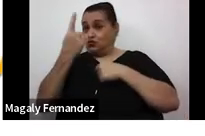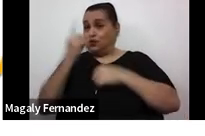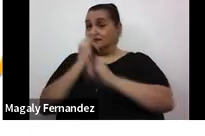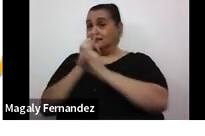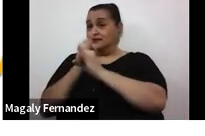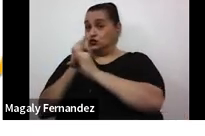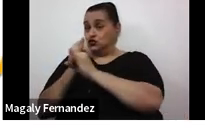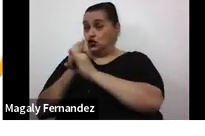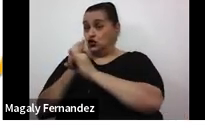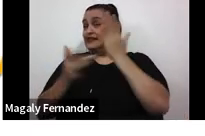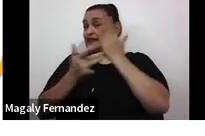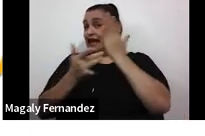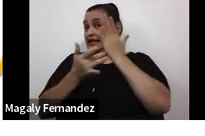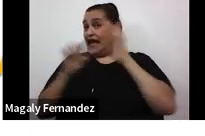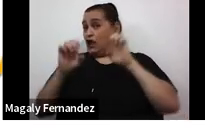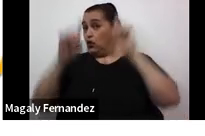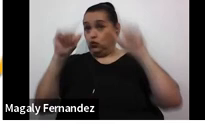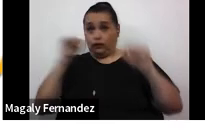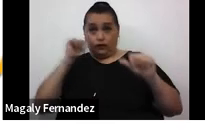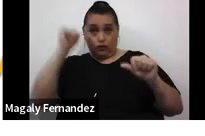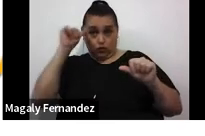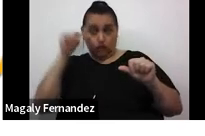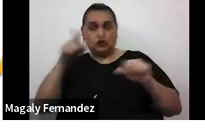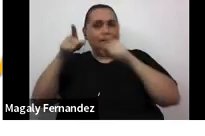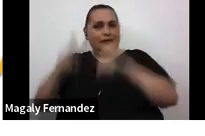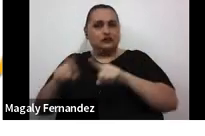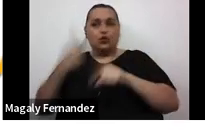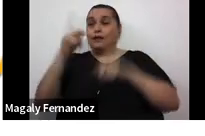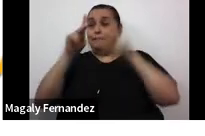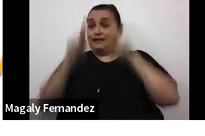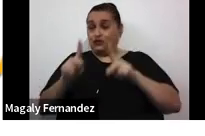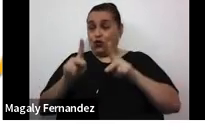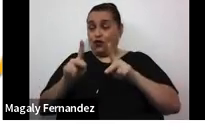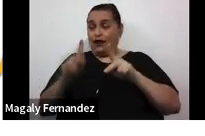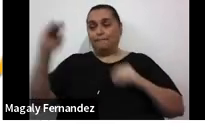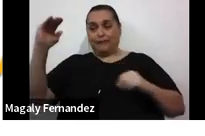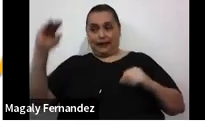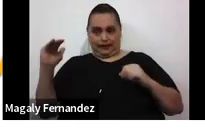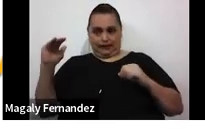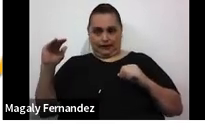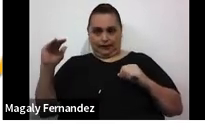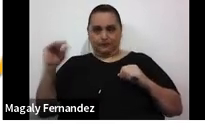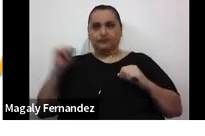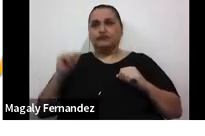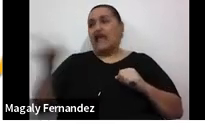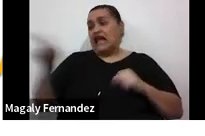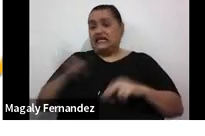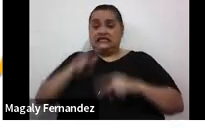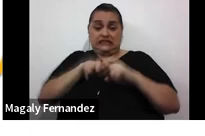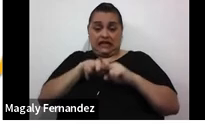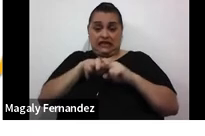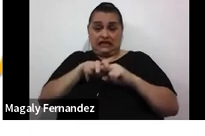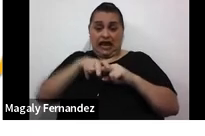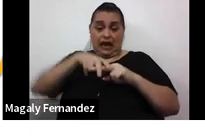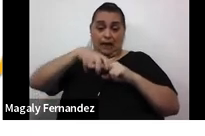técnica educativa de adultos que había una persona detalla pequeña y por supuesto se sentaba en la silla y